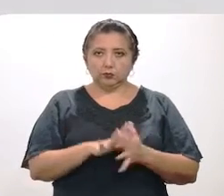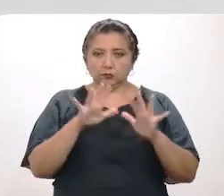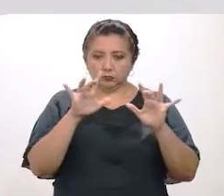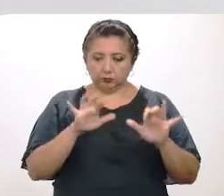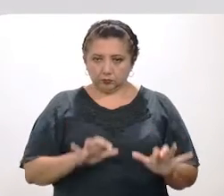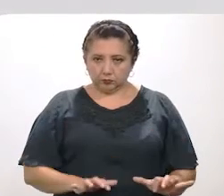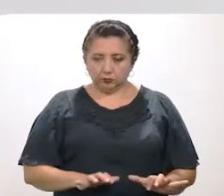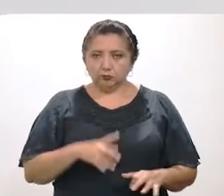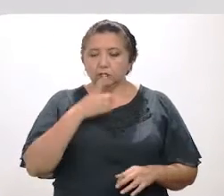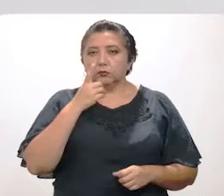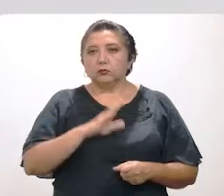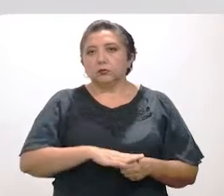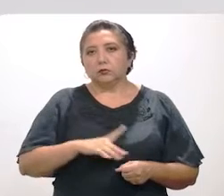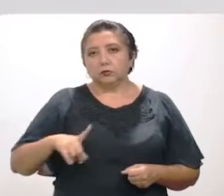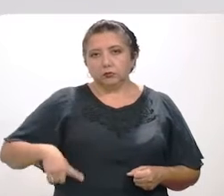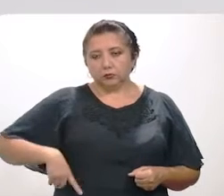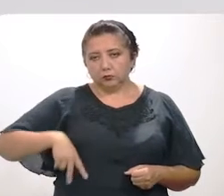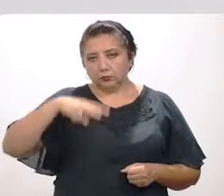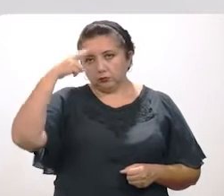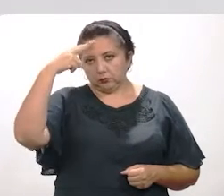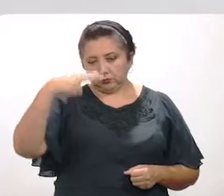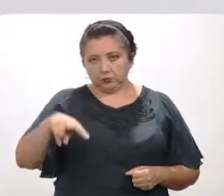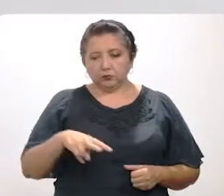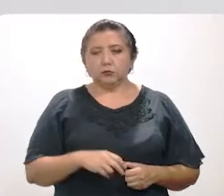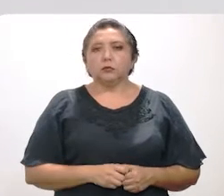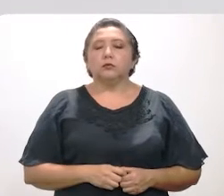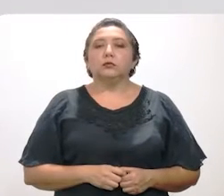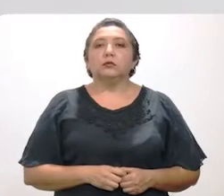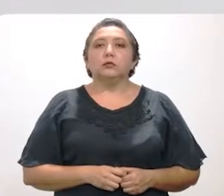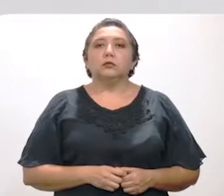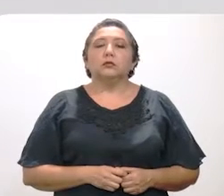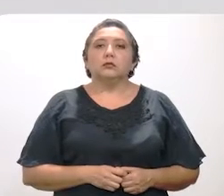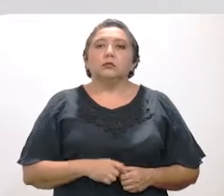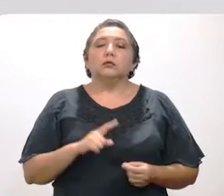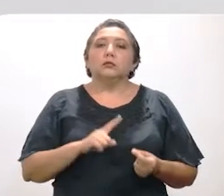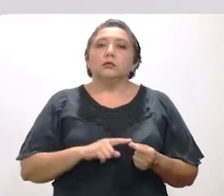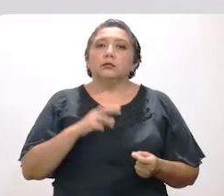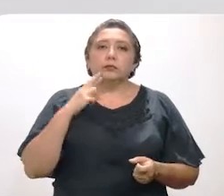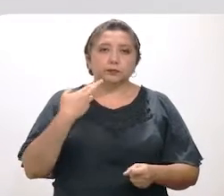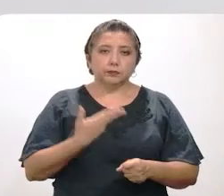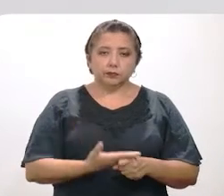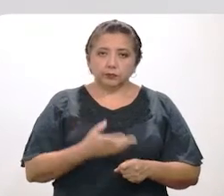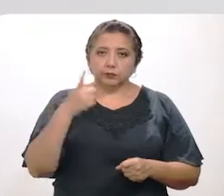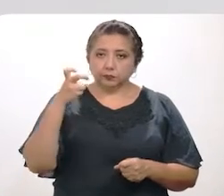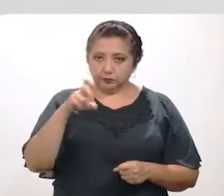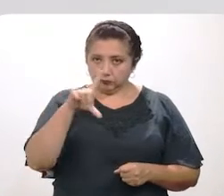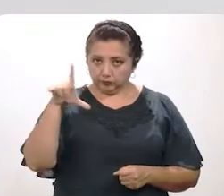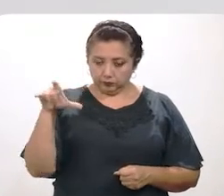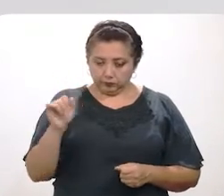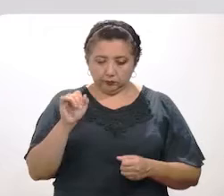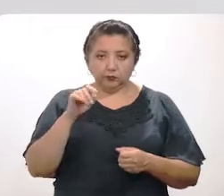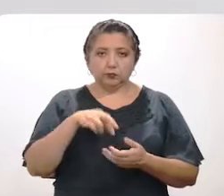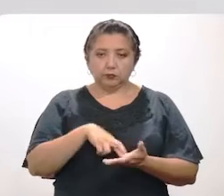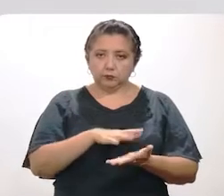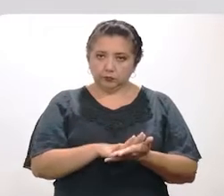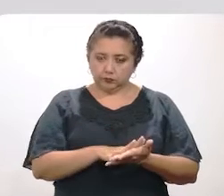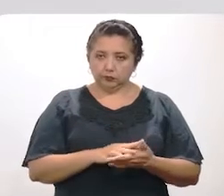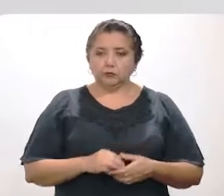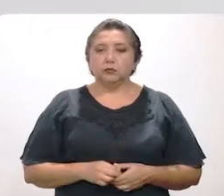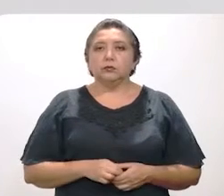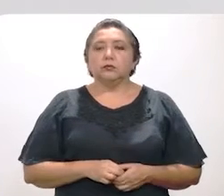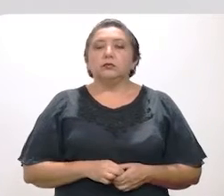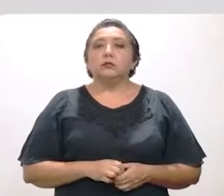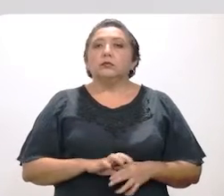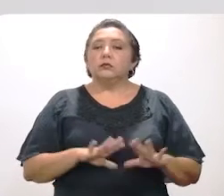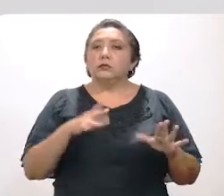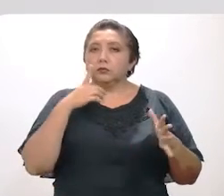y seleccionada por medio de las plataformas del gobierno federal, quien está a cargo del proceso de citas y registros.